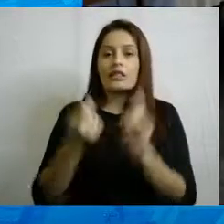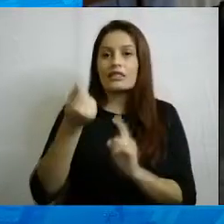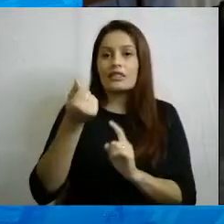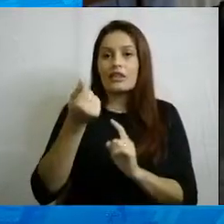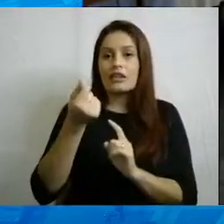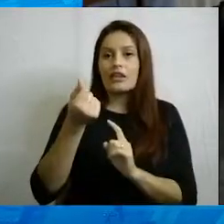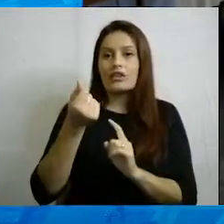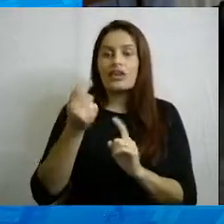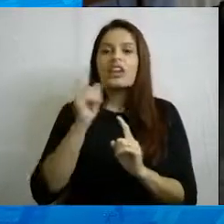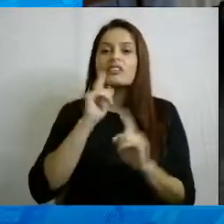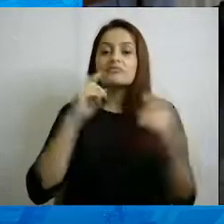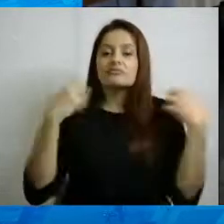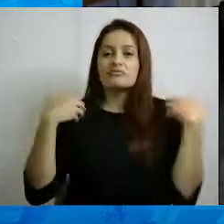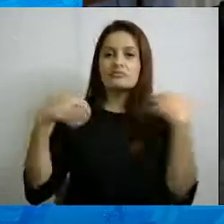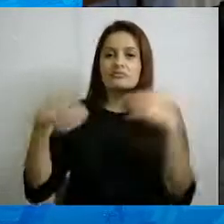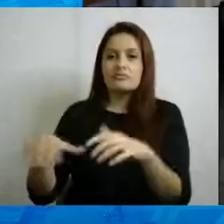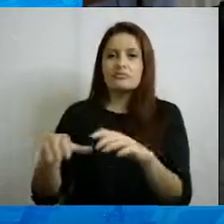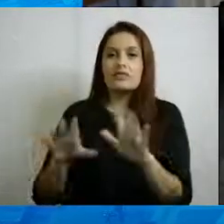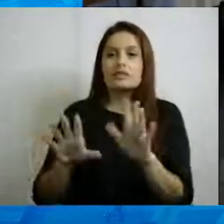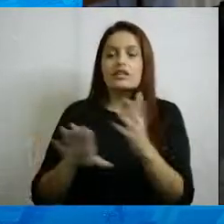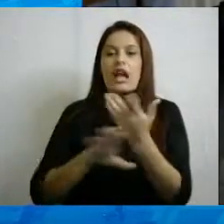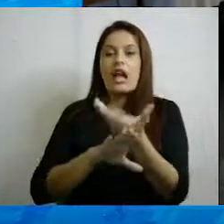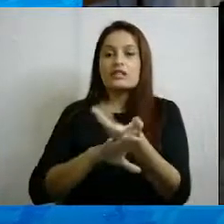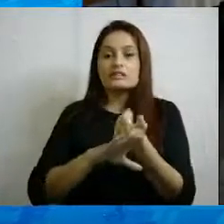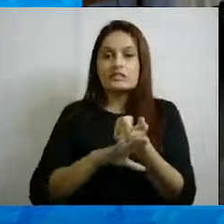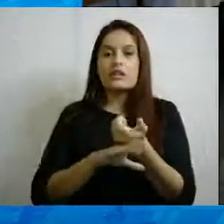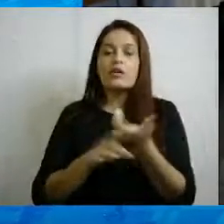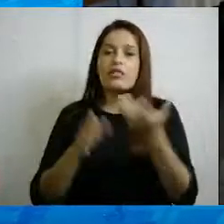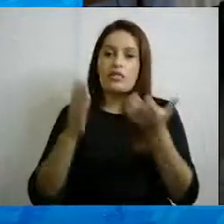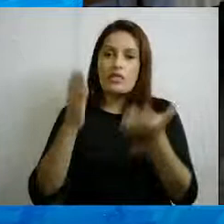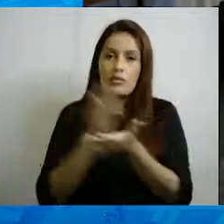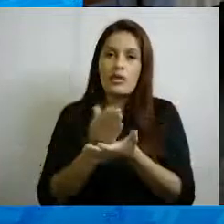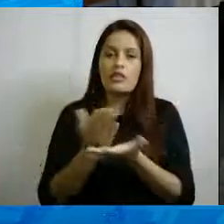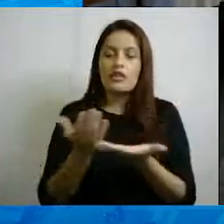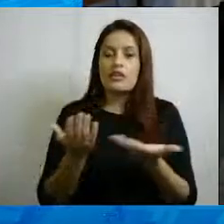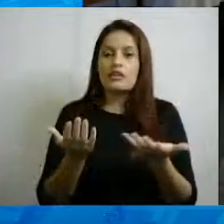sido devengados, que son exigibles actualmente, y por lo tanto